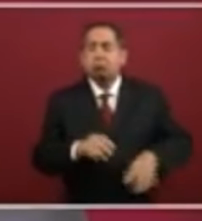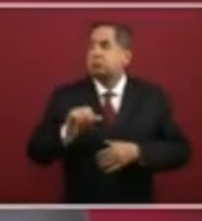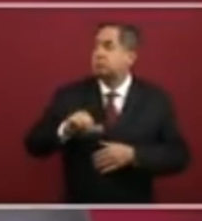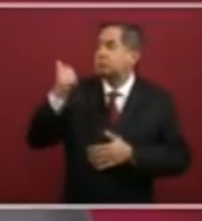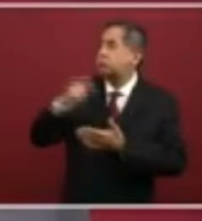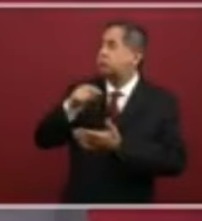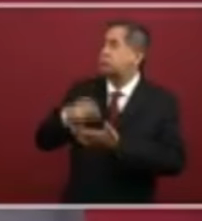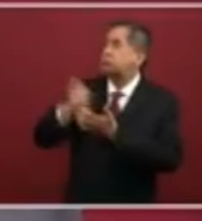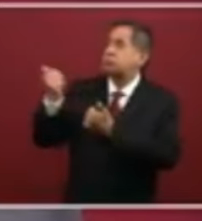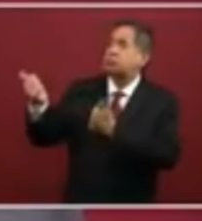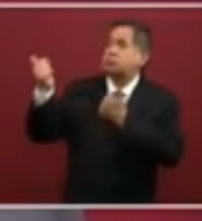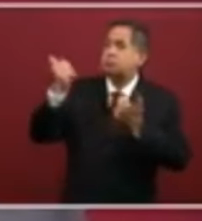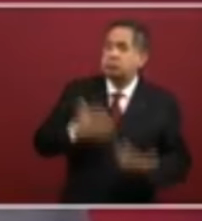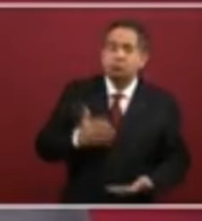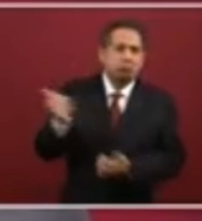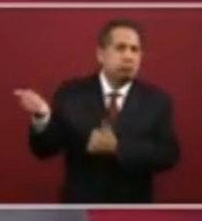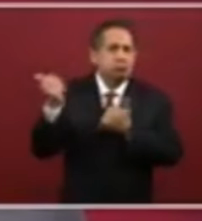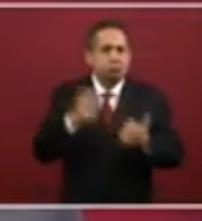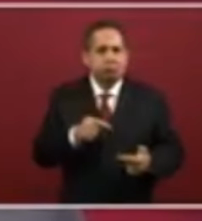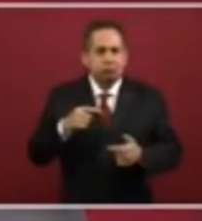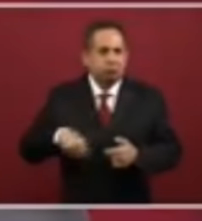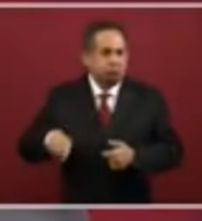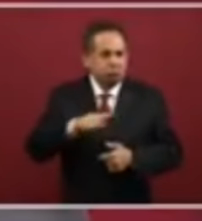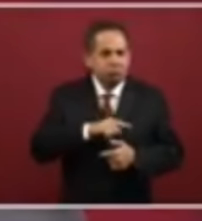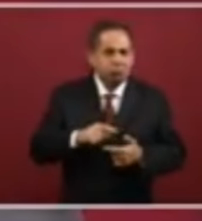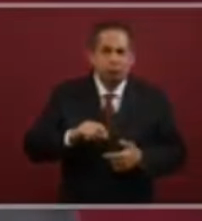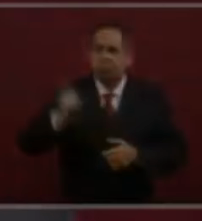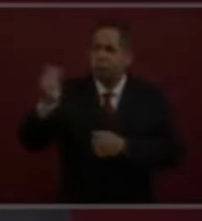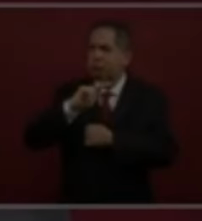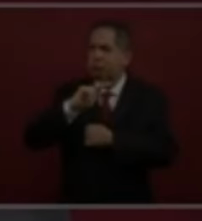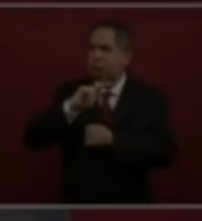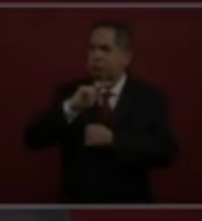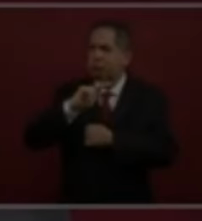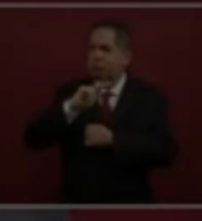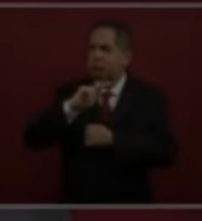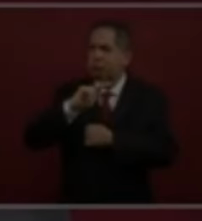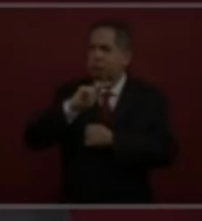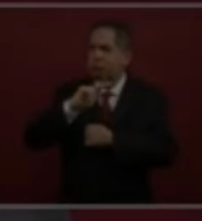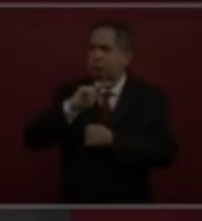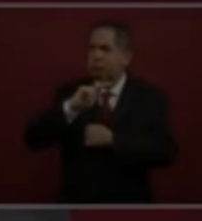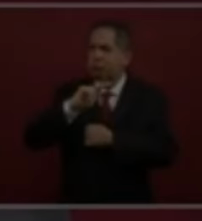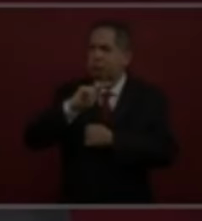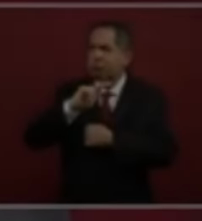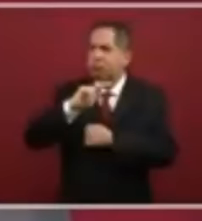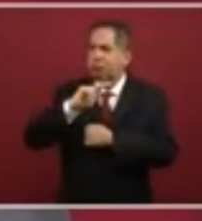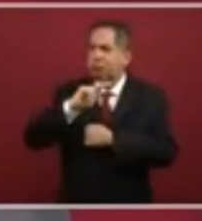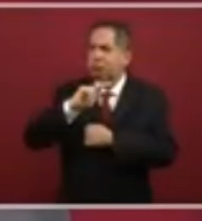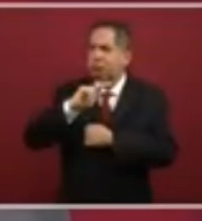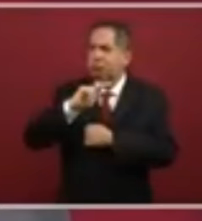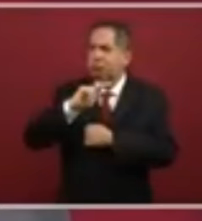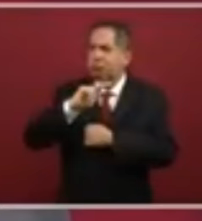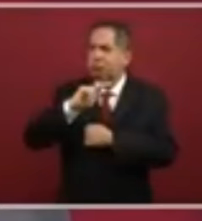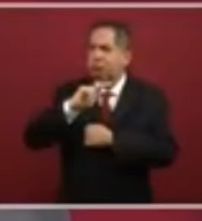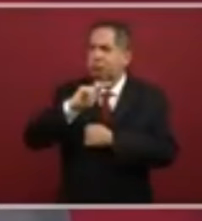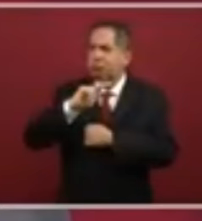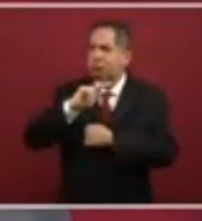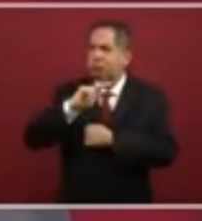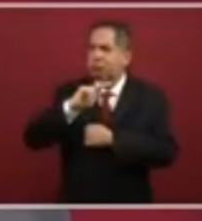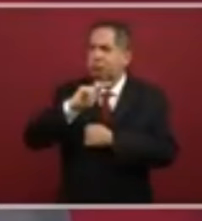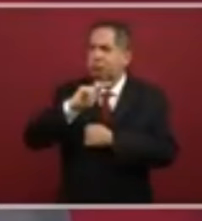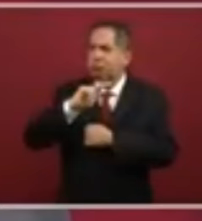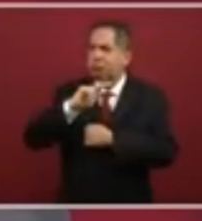esgrimiendo de que era mejor comprar los alimentos en el extranjero. Que de hecho ese es otro tema, haciendo un